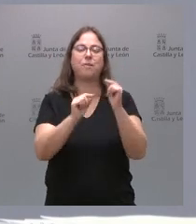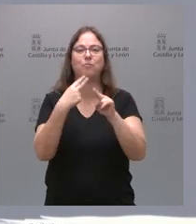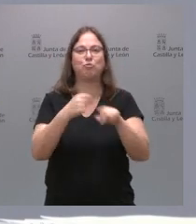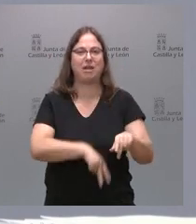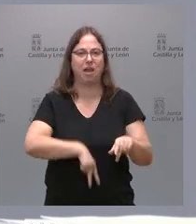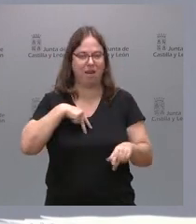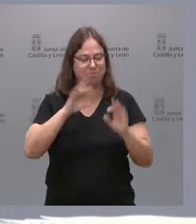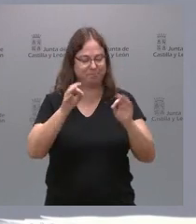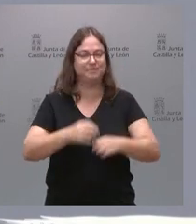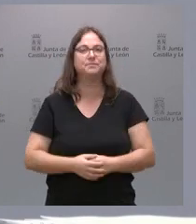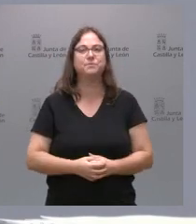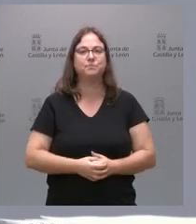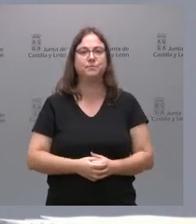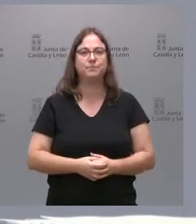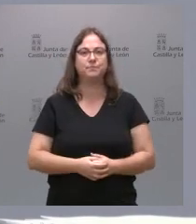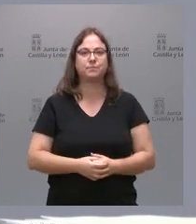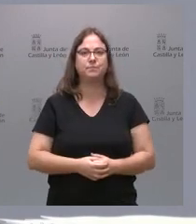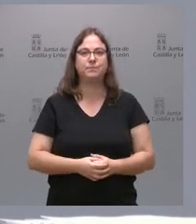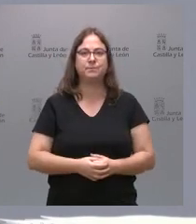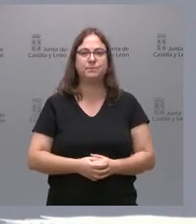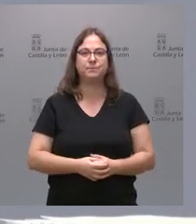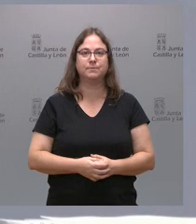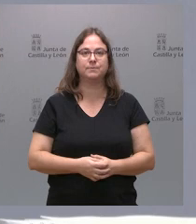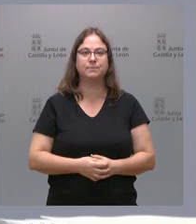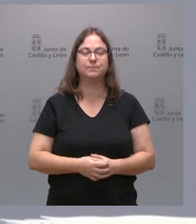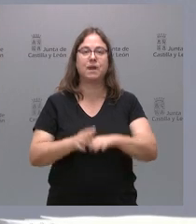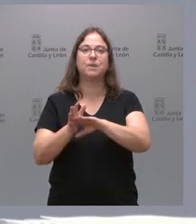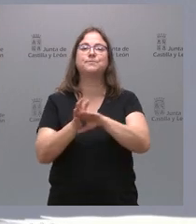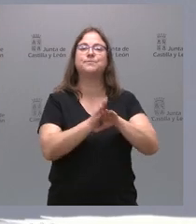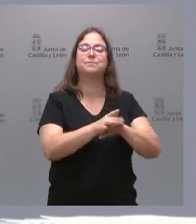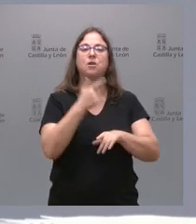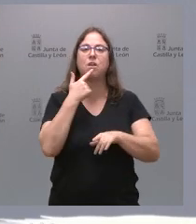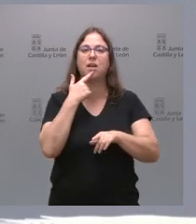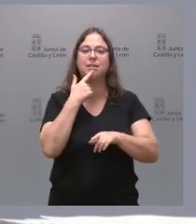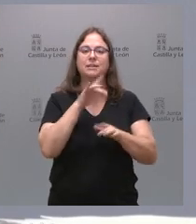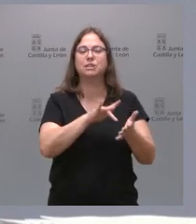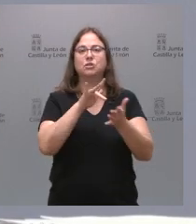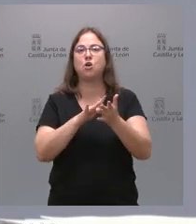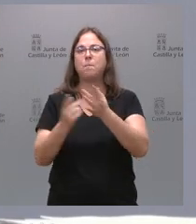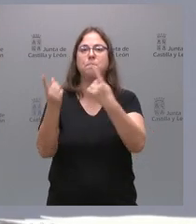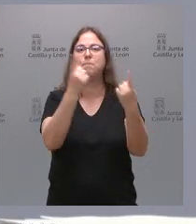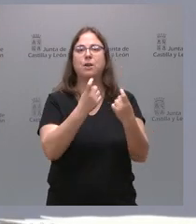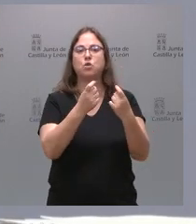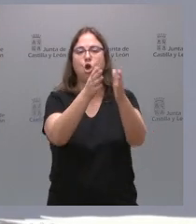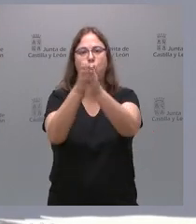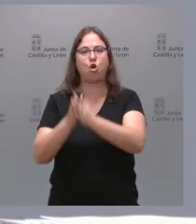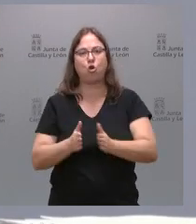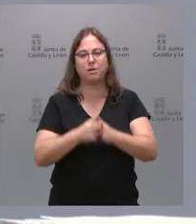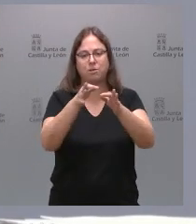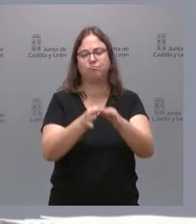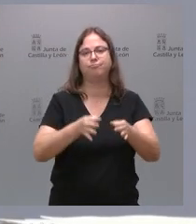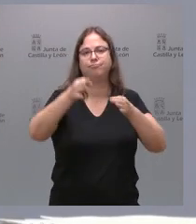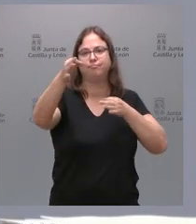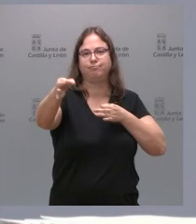general de la comunidad vamos a abrir como siempre un turno de preguntas con los compañeros que nos siguen